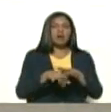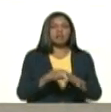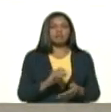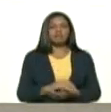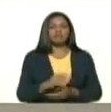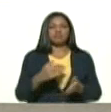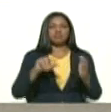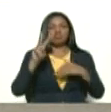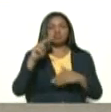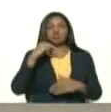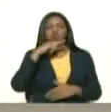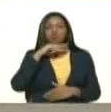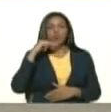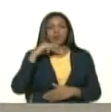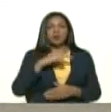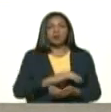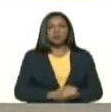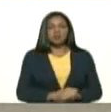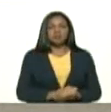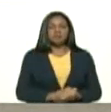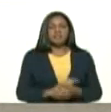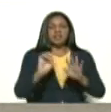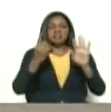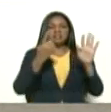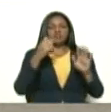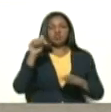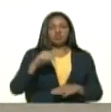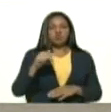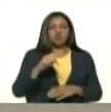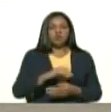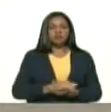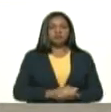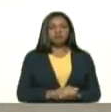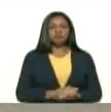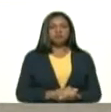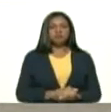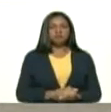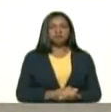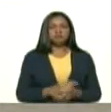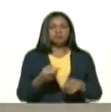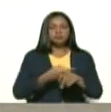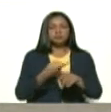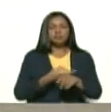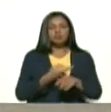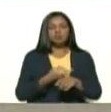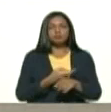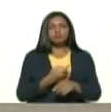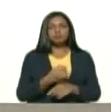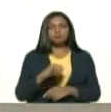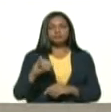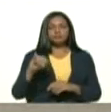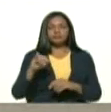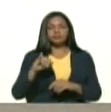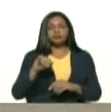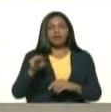12 de octubre. Y el sexto caso del día de hoy, gobernador Héctor Rodríguez,